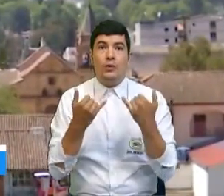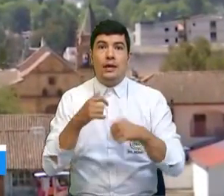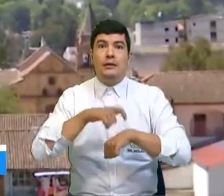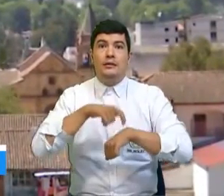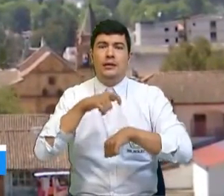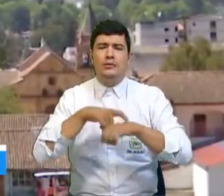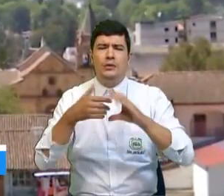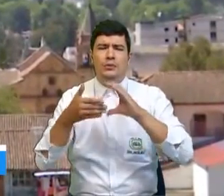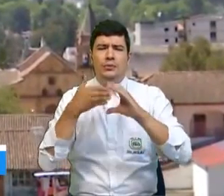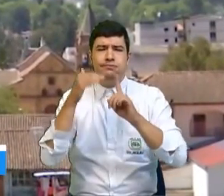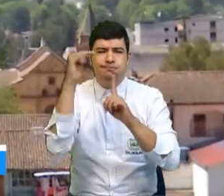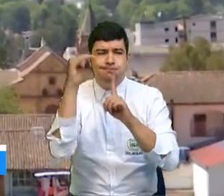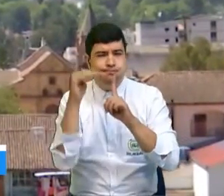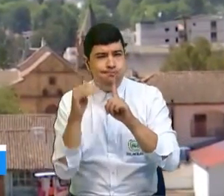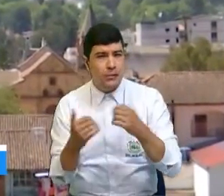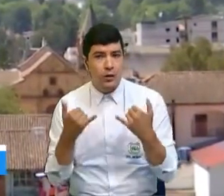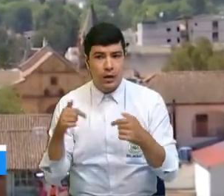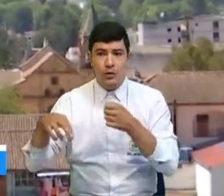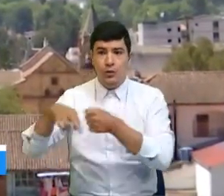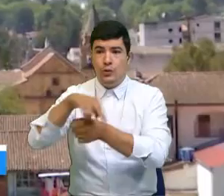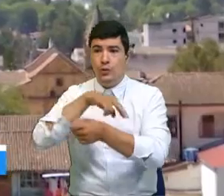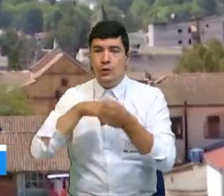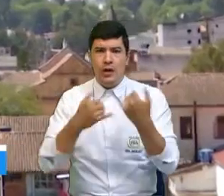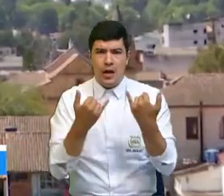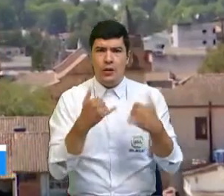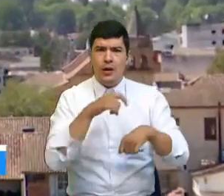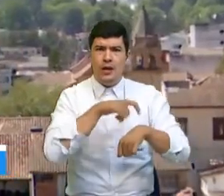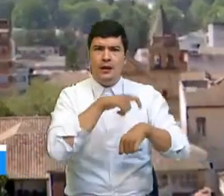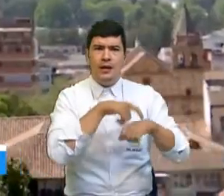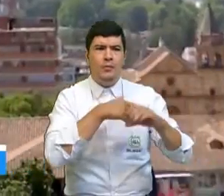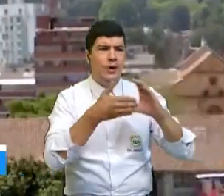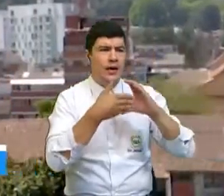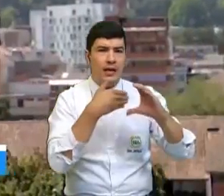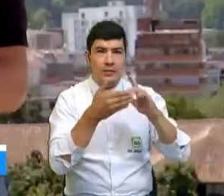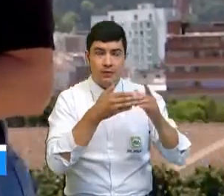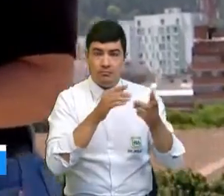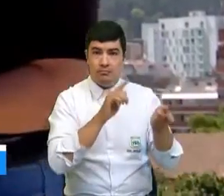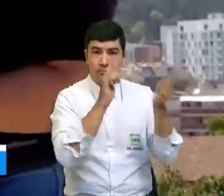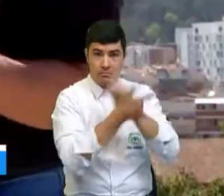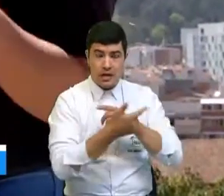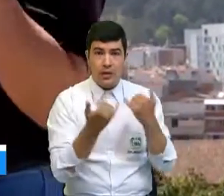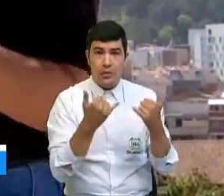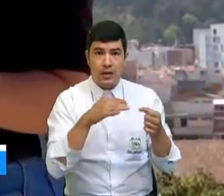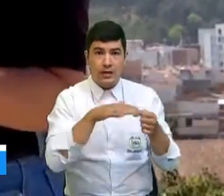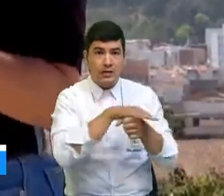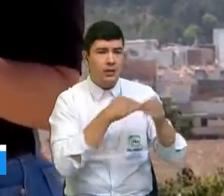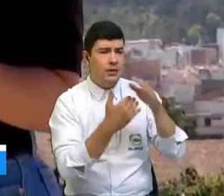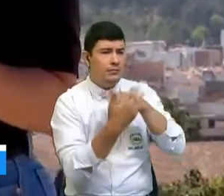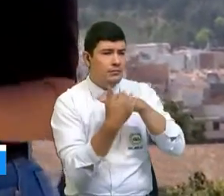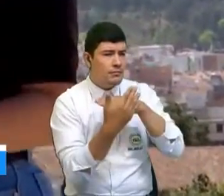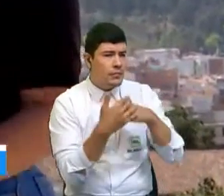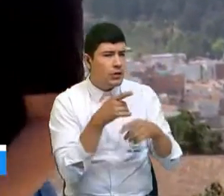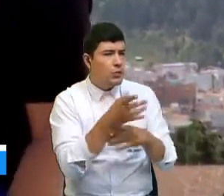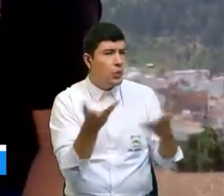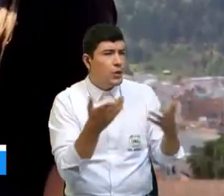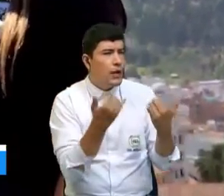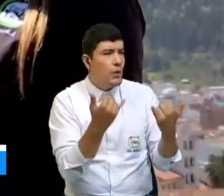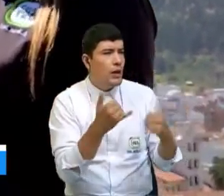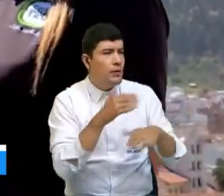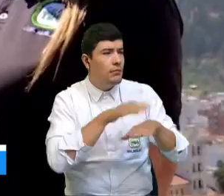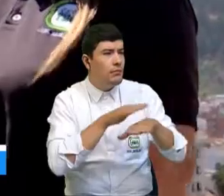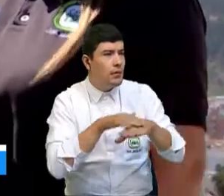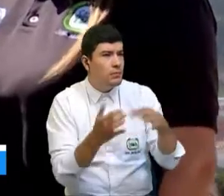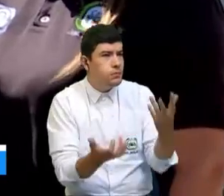Y es que a esta hora de la tarde la temperatura ha cambiado y tienen ellos el reporte de situaciones de última hora. ¿Dónde están reportando incendios